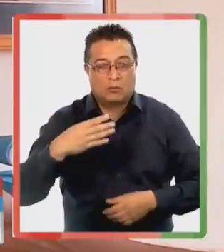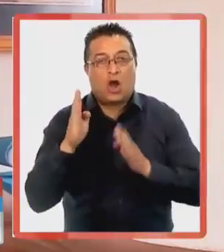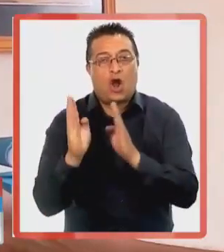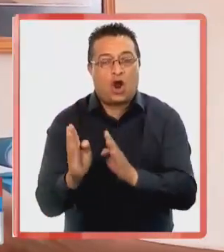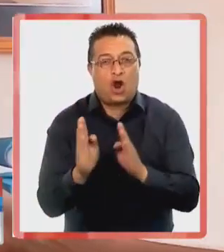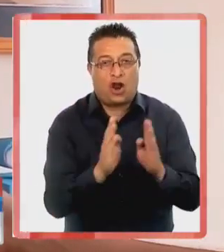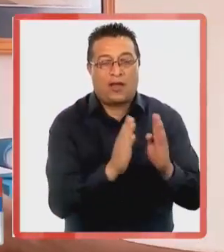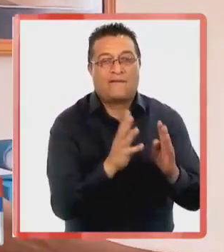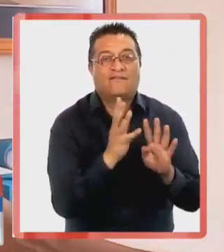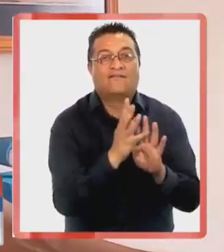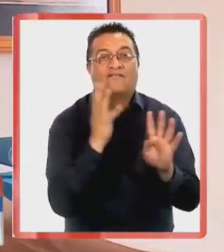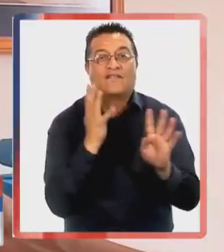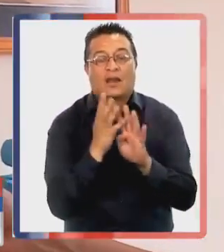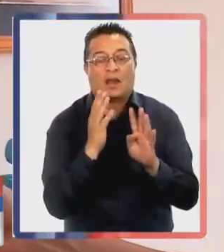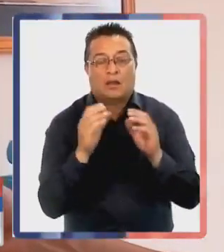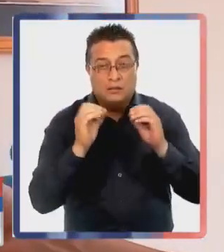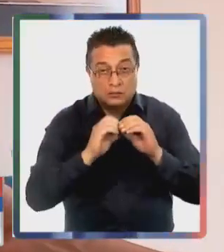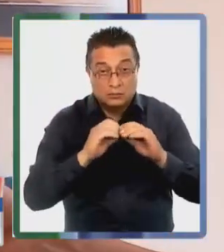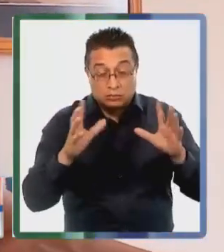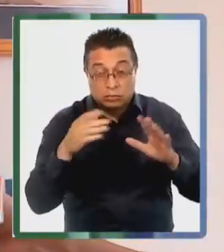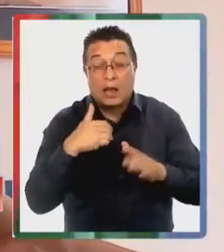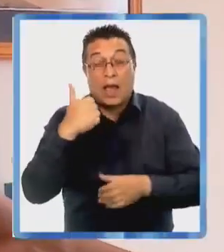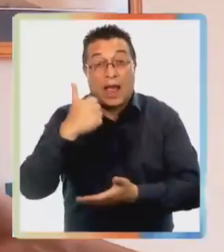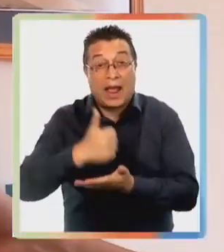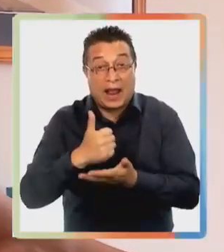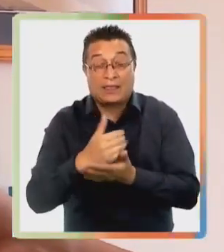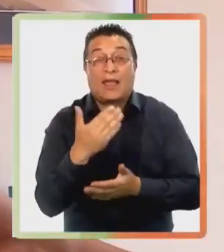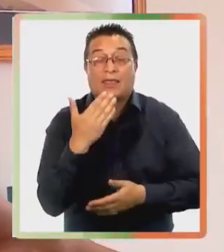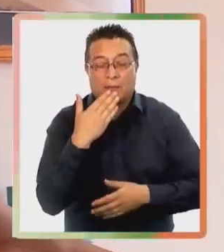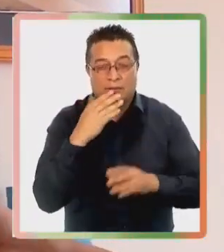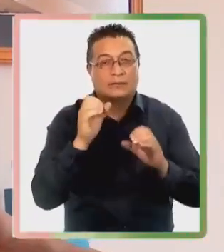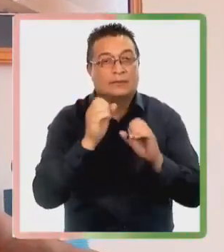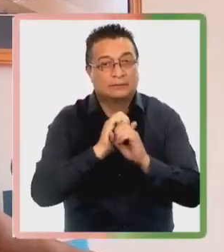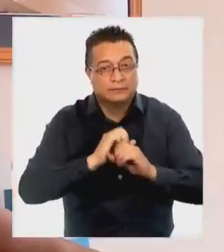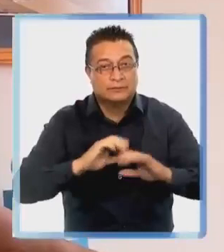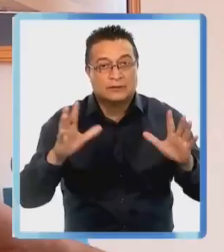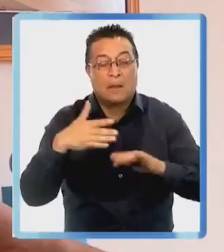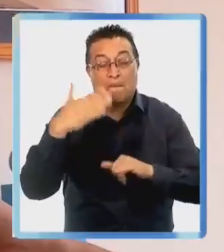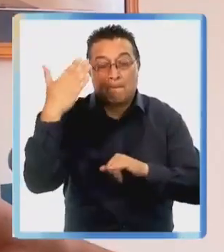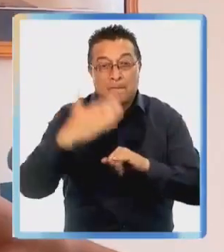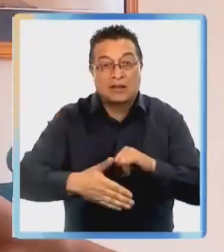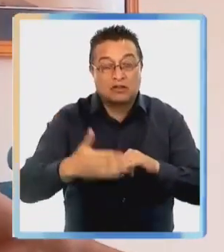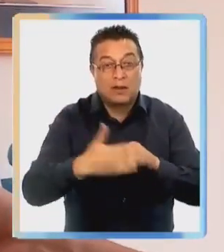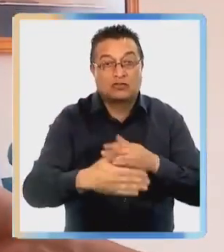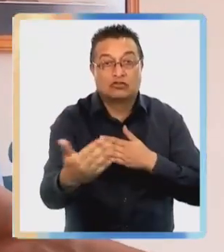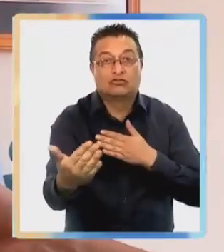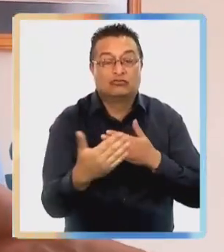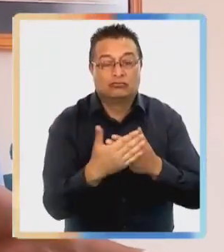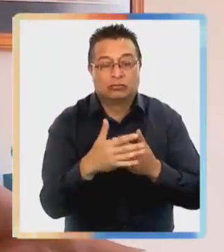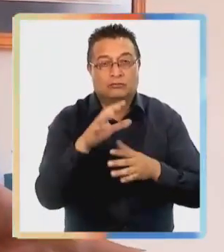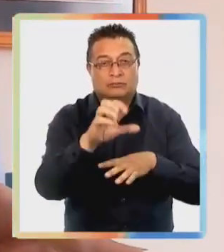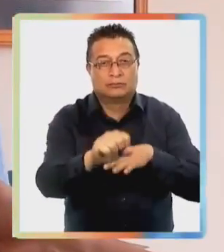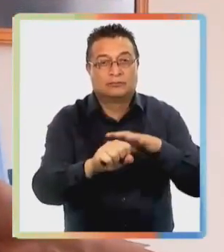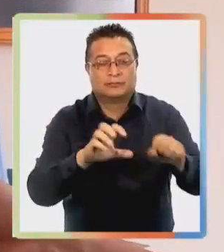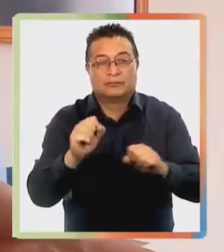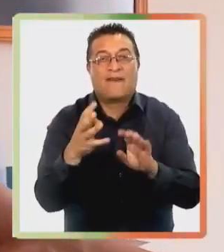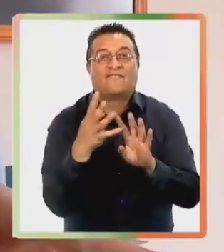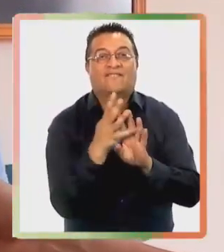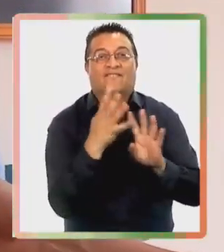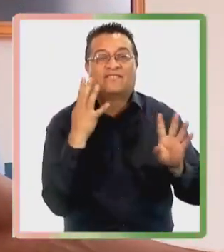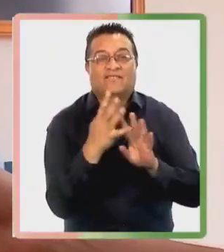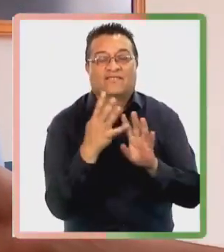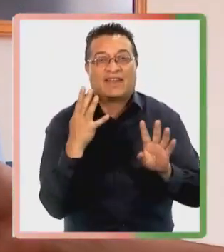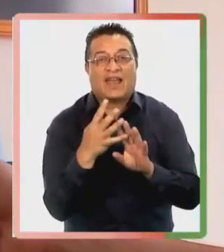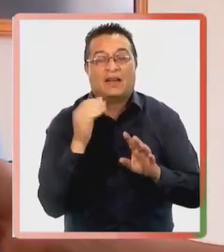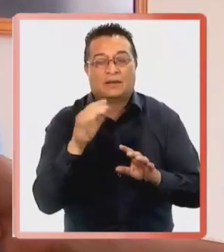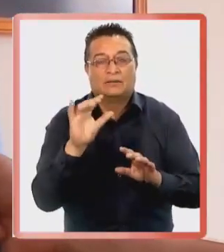municipio es ordenando un poquito más la feria, ir definiendo, el alcalde lo ha dicho más de alguna ocasión, ir definiendo ya plazos perentorios para ir localizando, ubicando